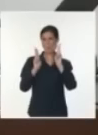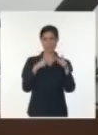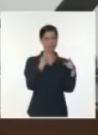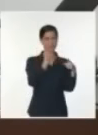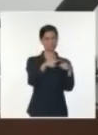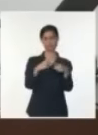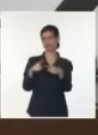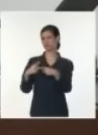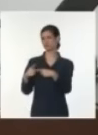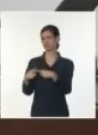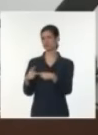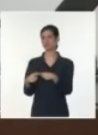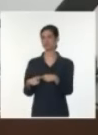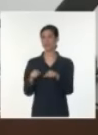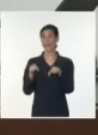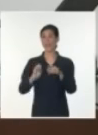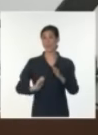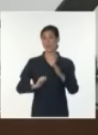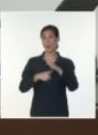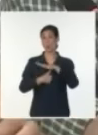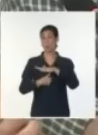Y de lo que dijeron, la periodista no le interesó.